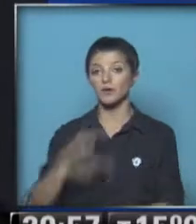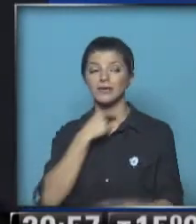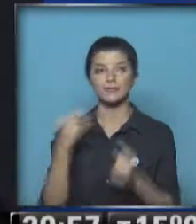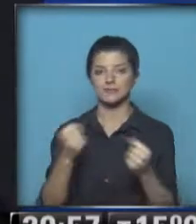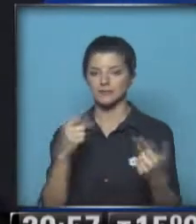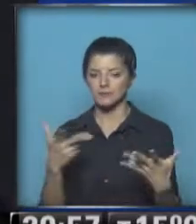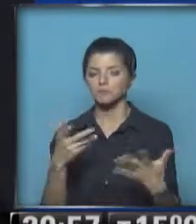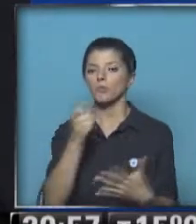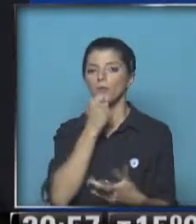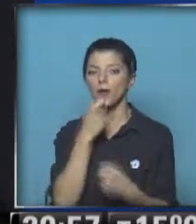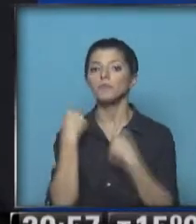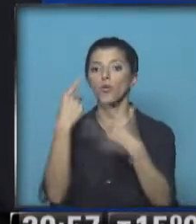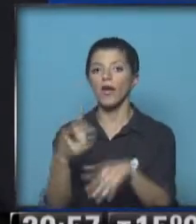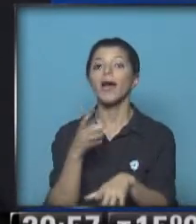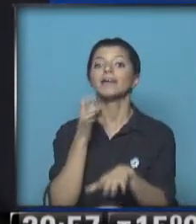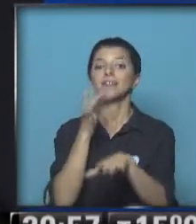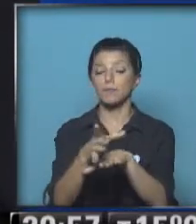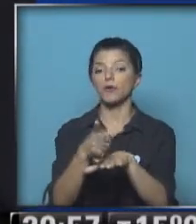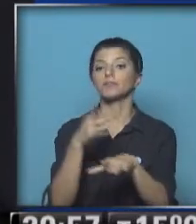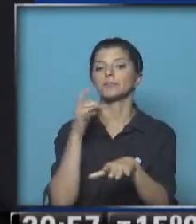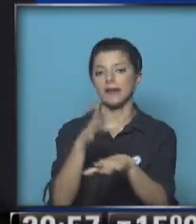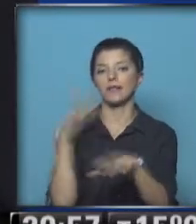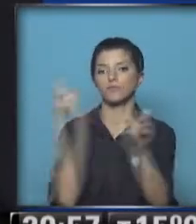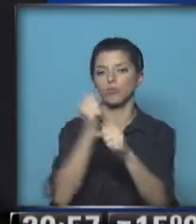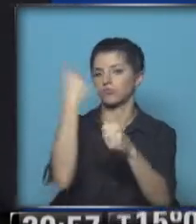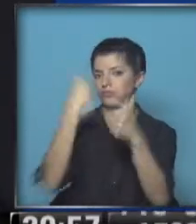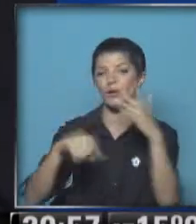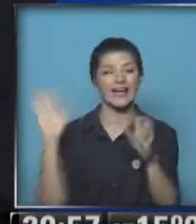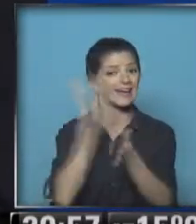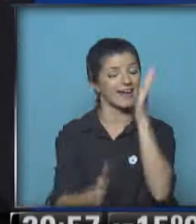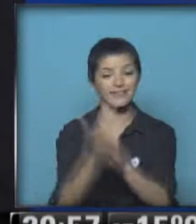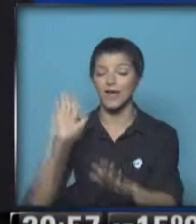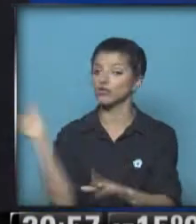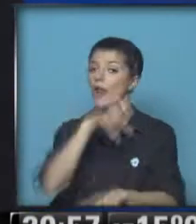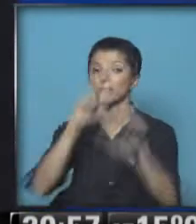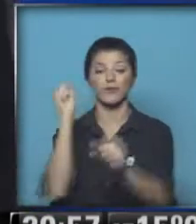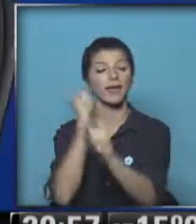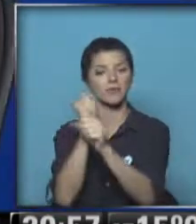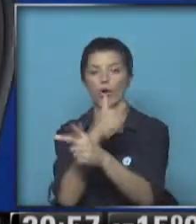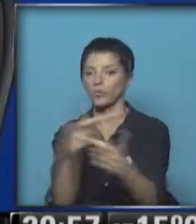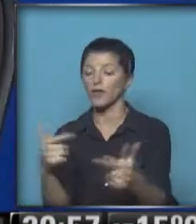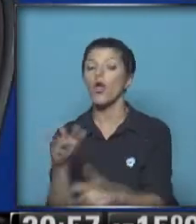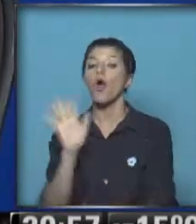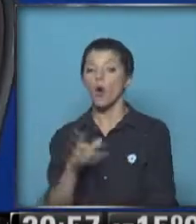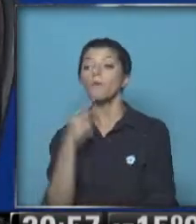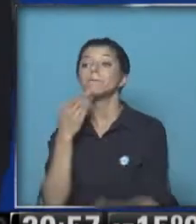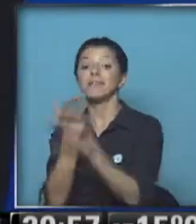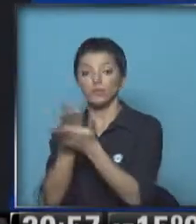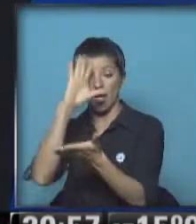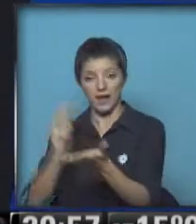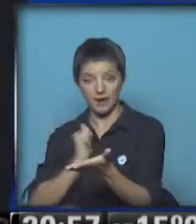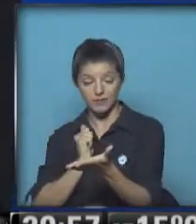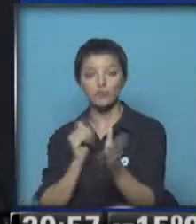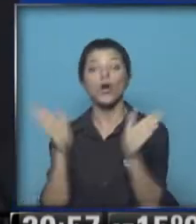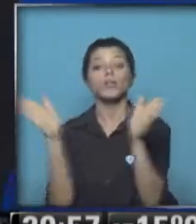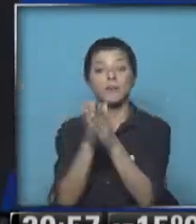ejemplo dándole transporte público gratuito a los que están desempleados o planteando que el ejército colabore con el ministerio de